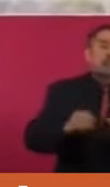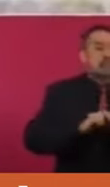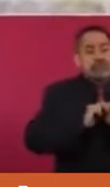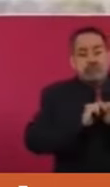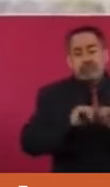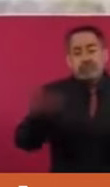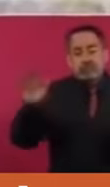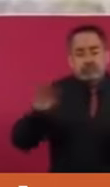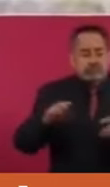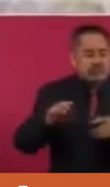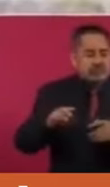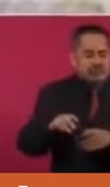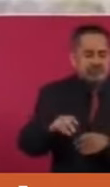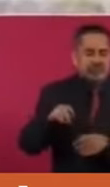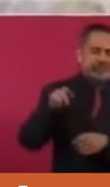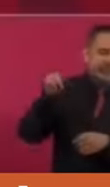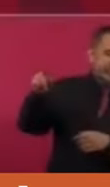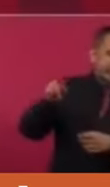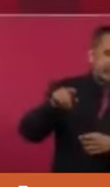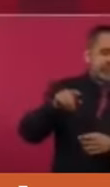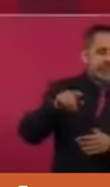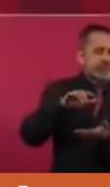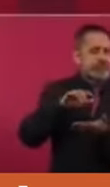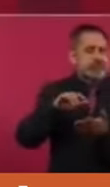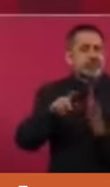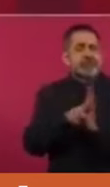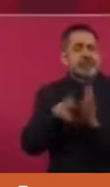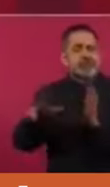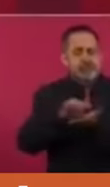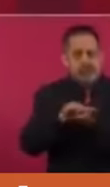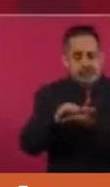hasta el New York Times, el Washington Post,